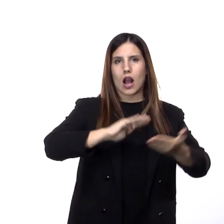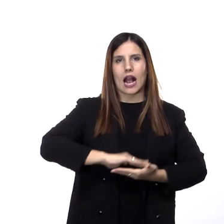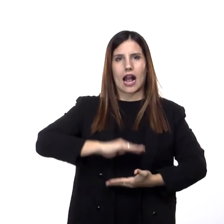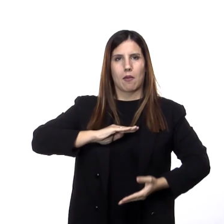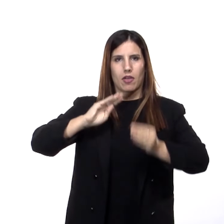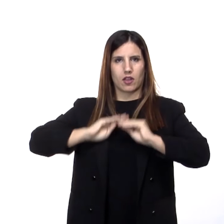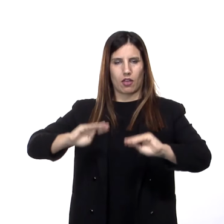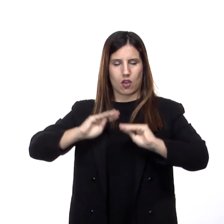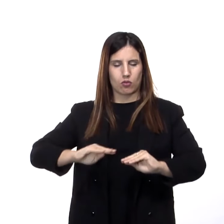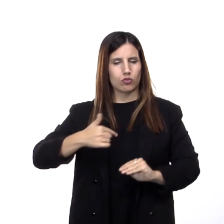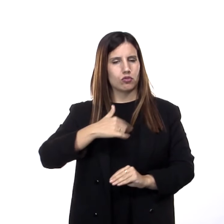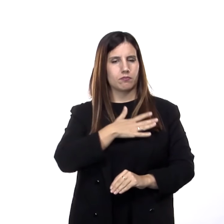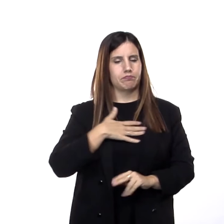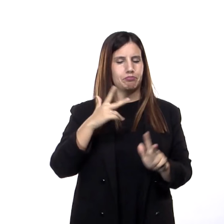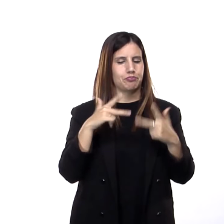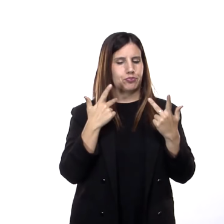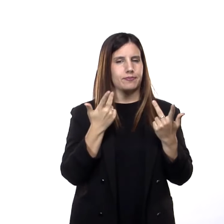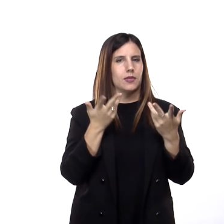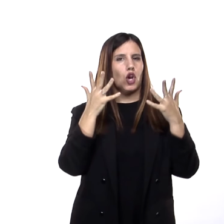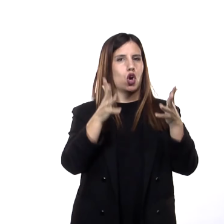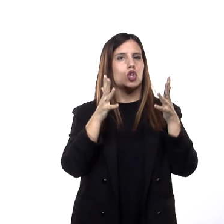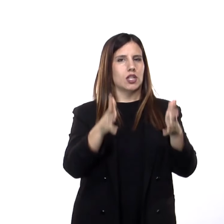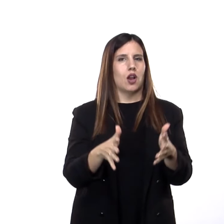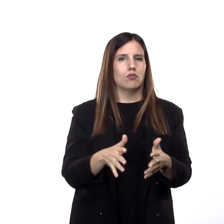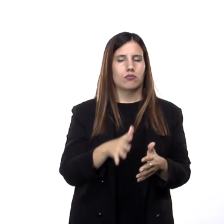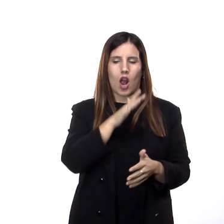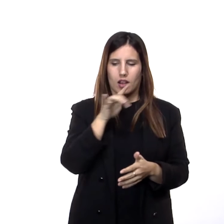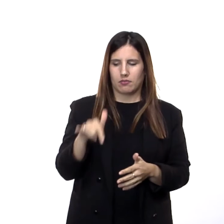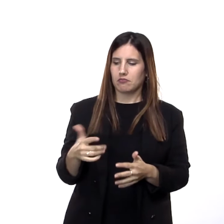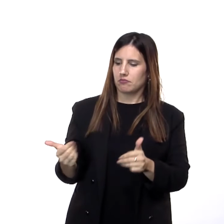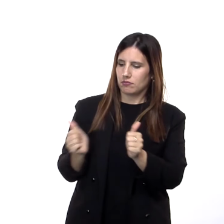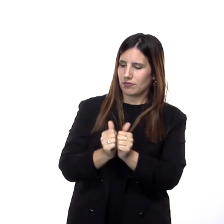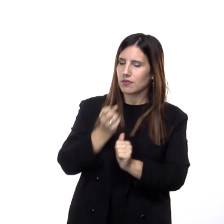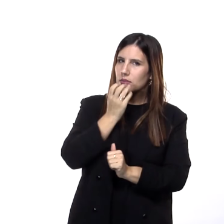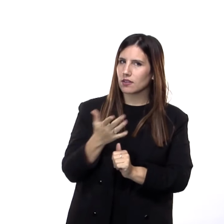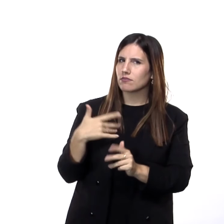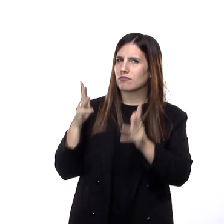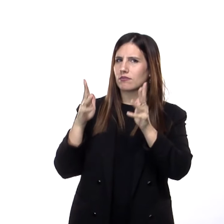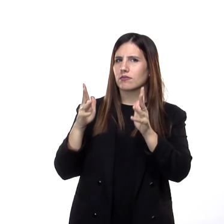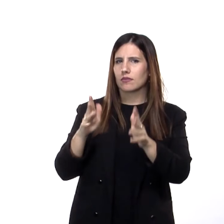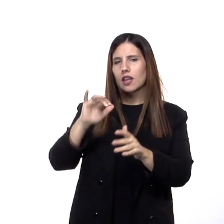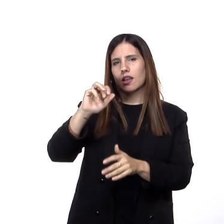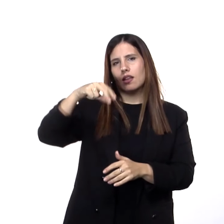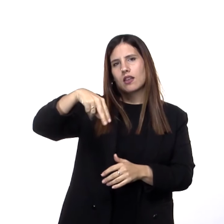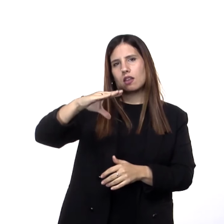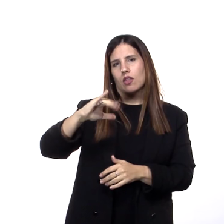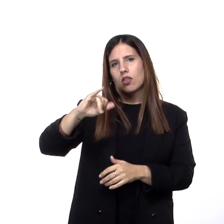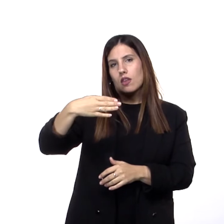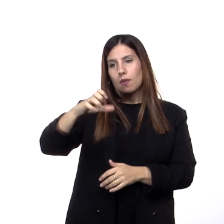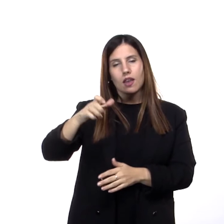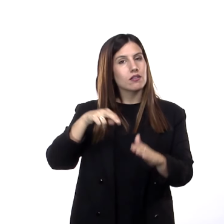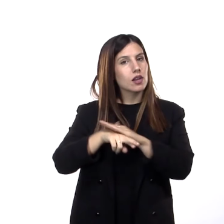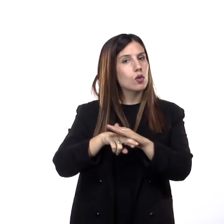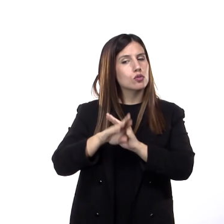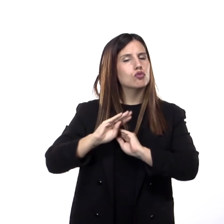permito dar un consejo de que estoy en buena compañía sin recomendar los recursos de incide lógicamente es fundamental